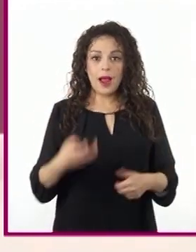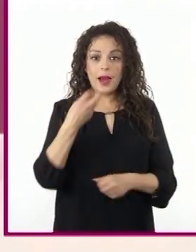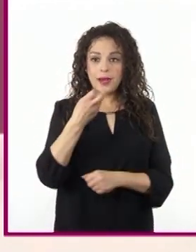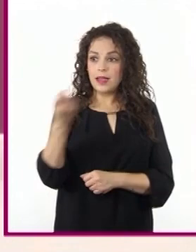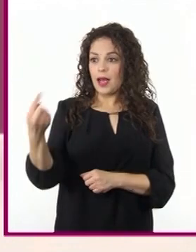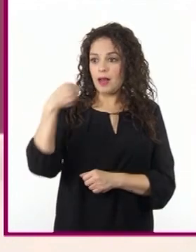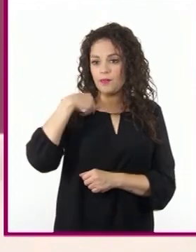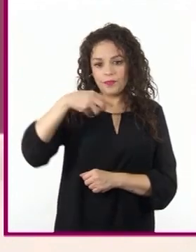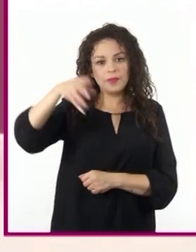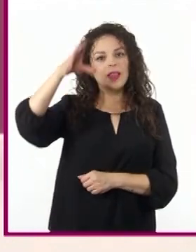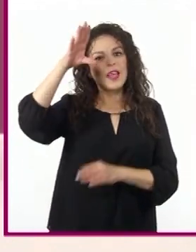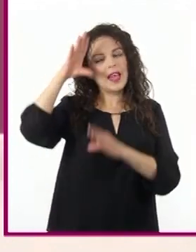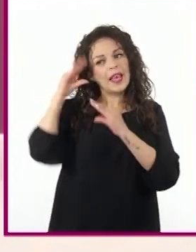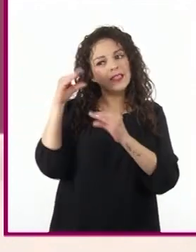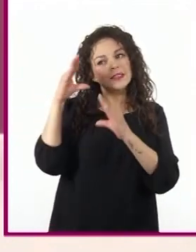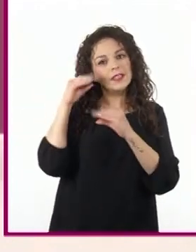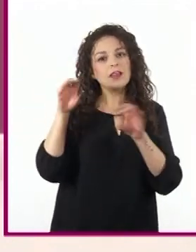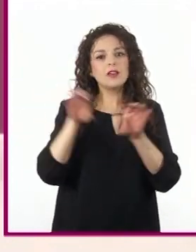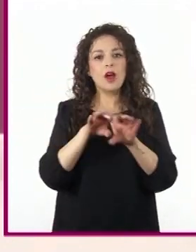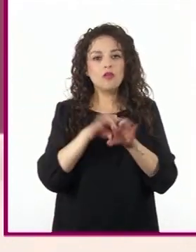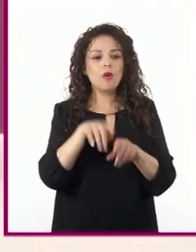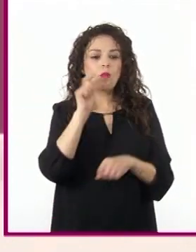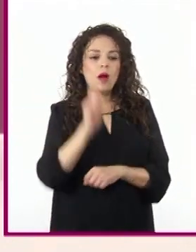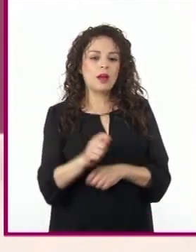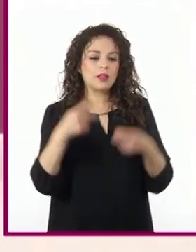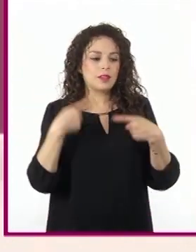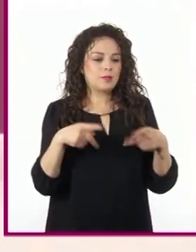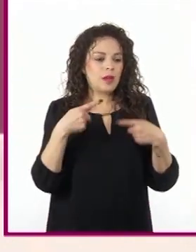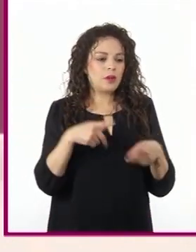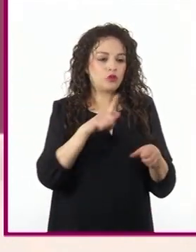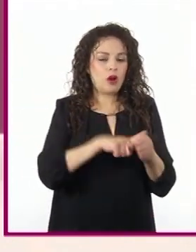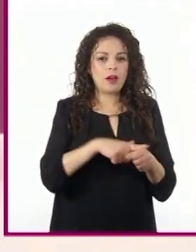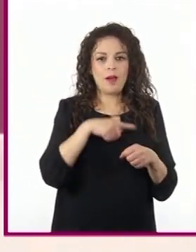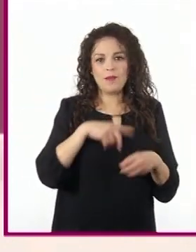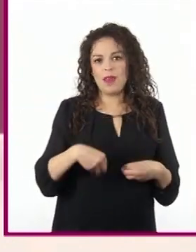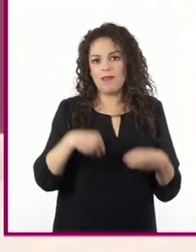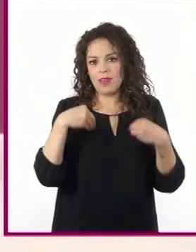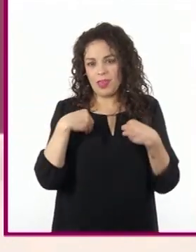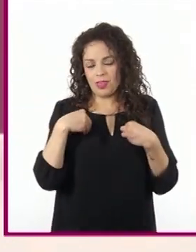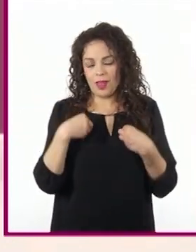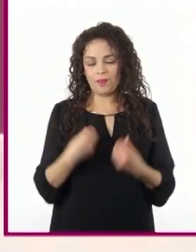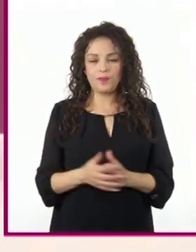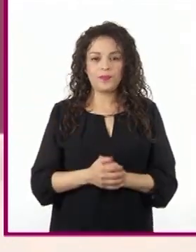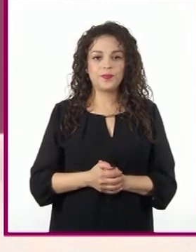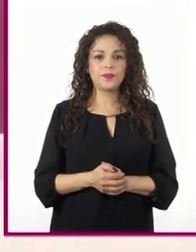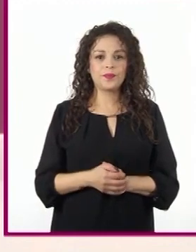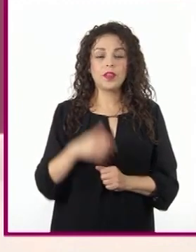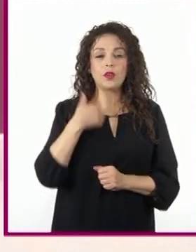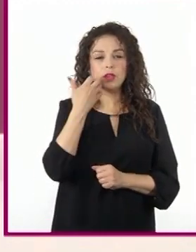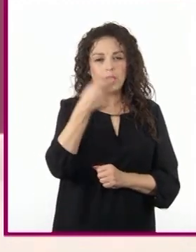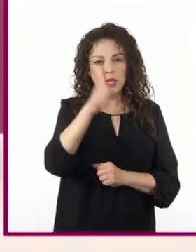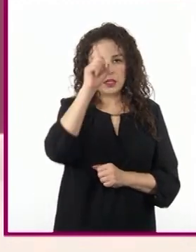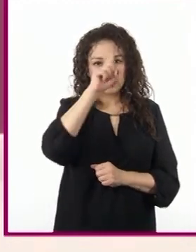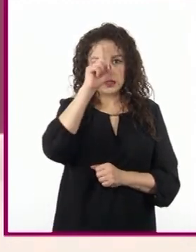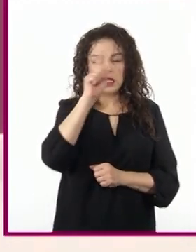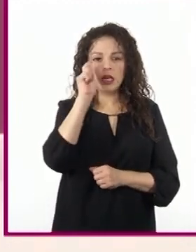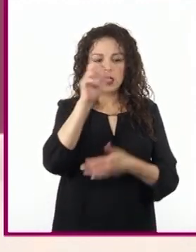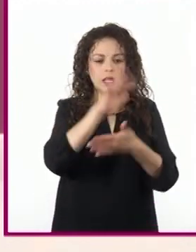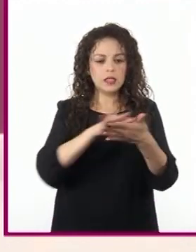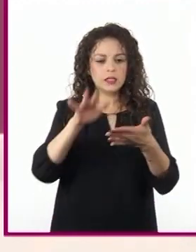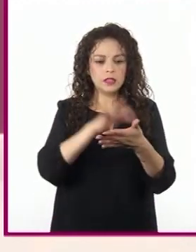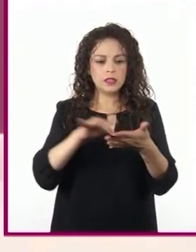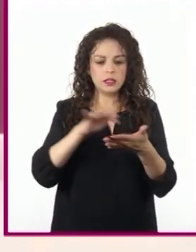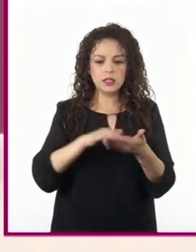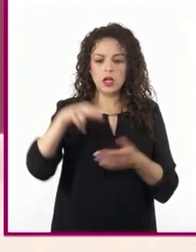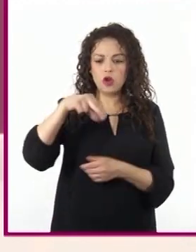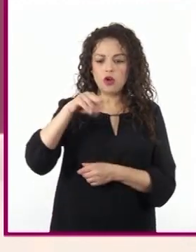en la identidad de las personas. Antes de concluir, quiero recomendarles la lectura de la novela